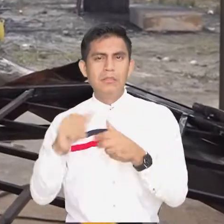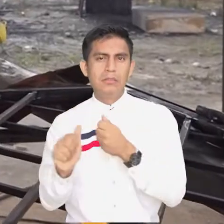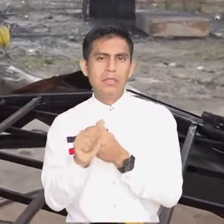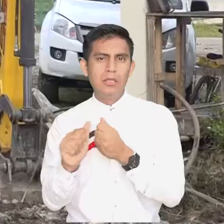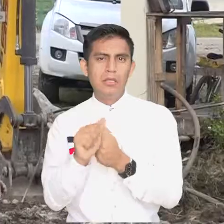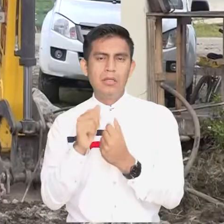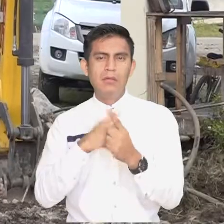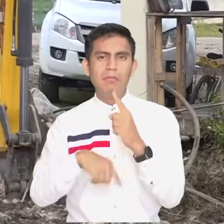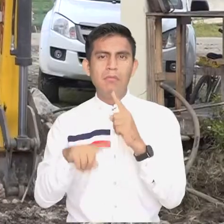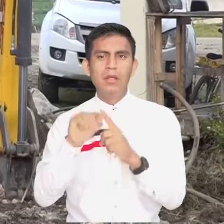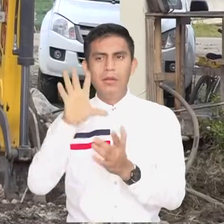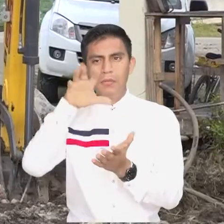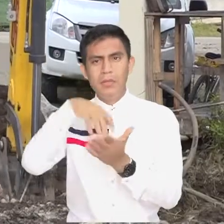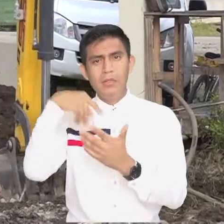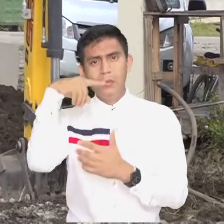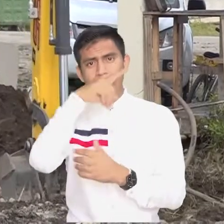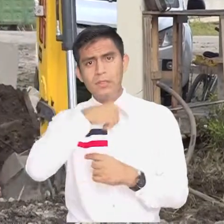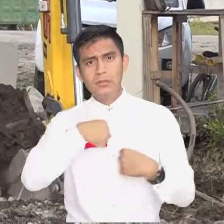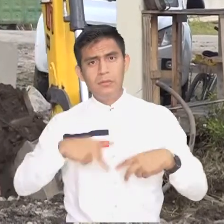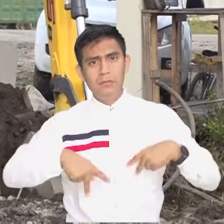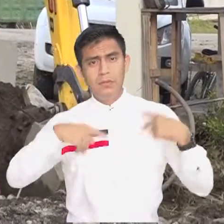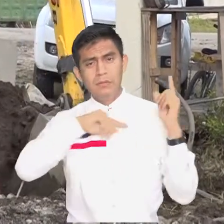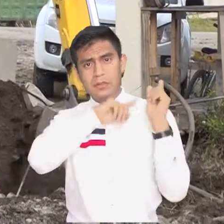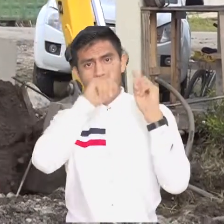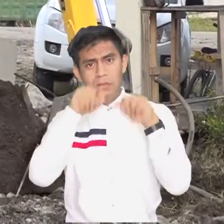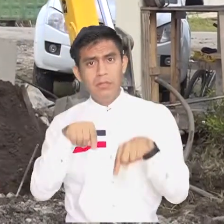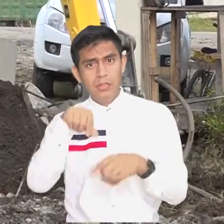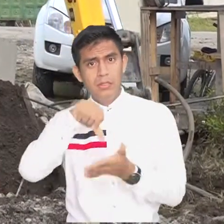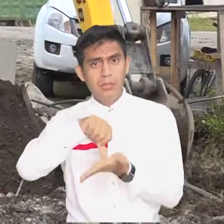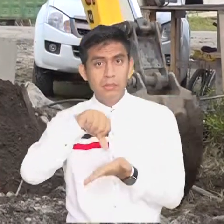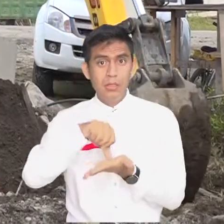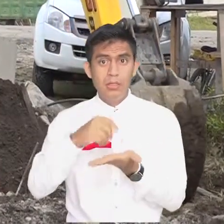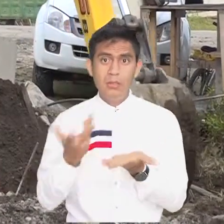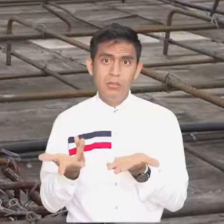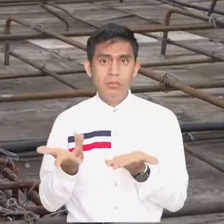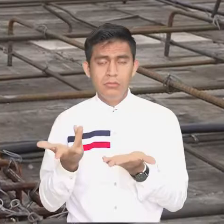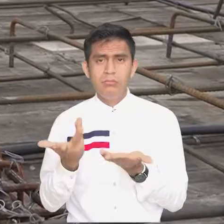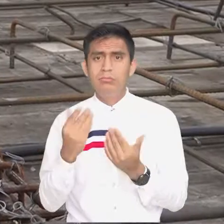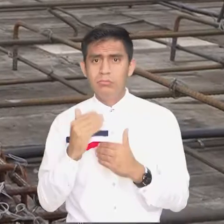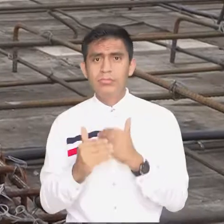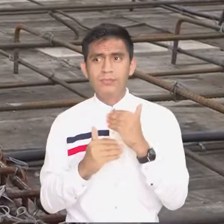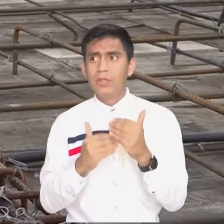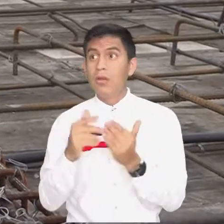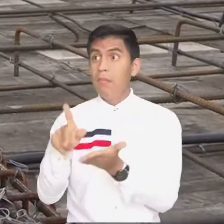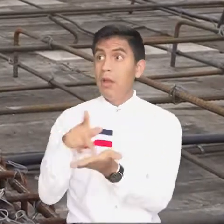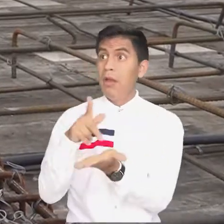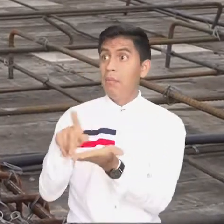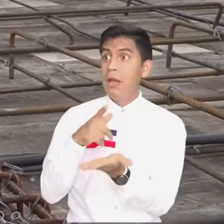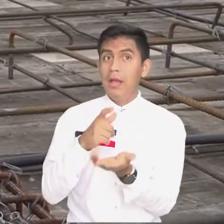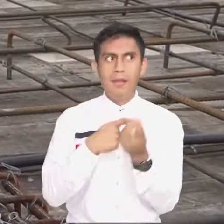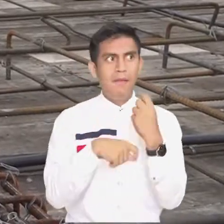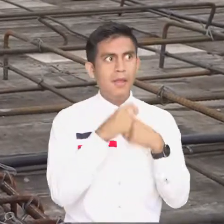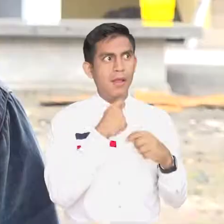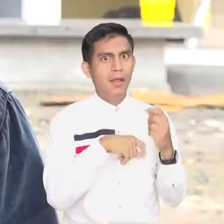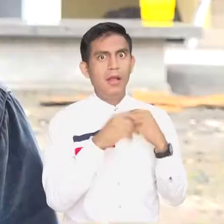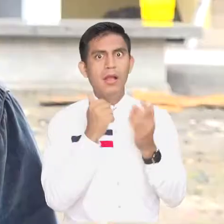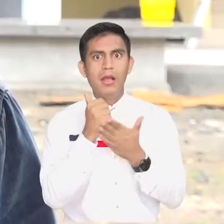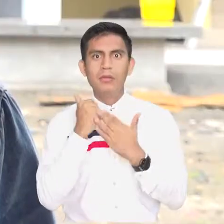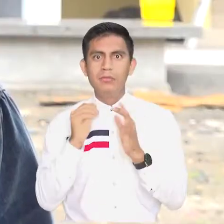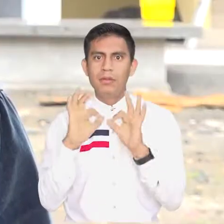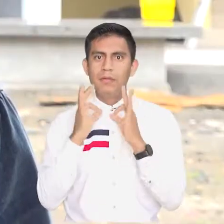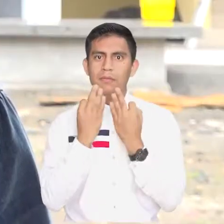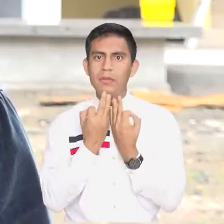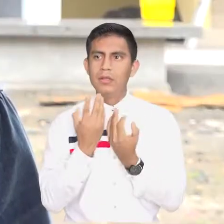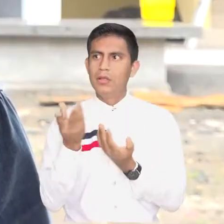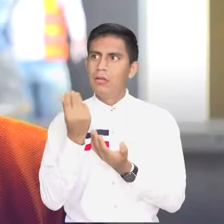sector y como ser de la provincia, de aquí de la ciudad, generamos recursos e ingresos